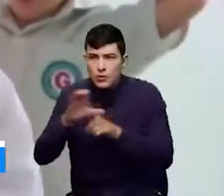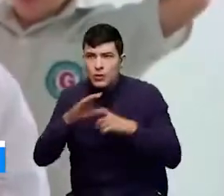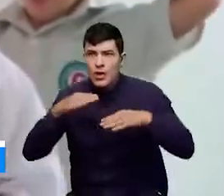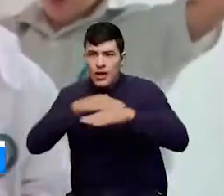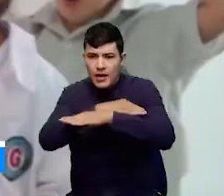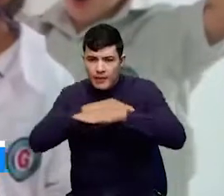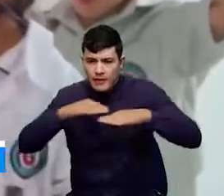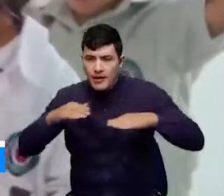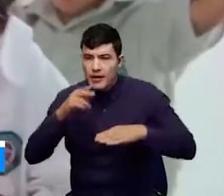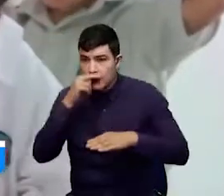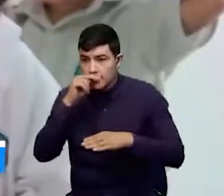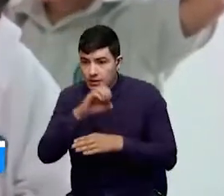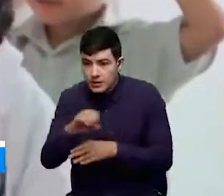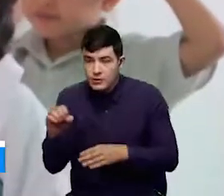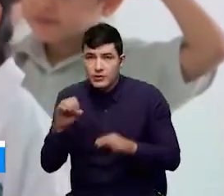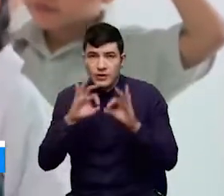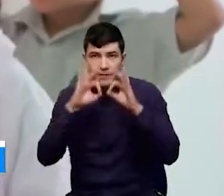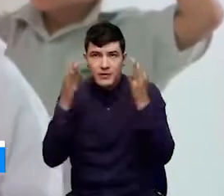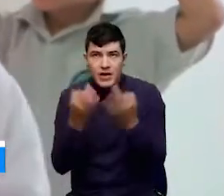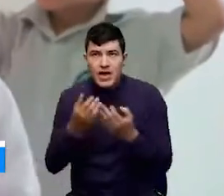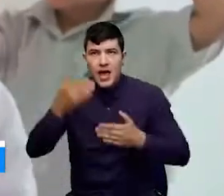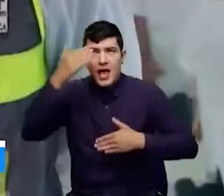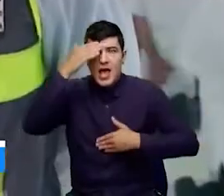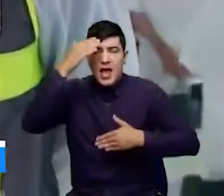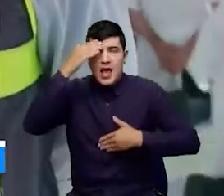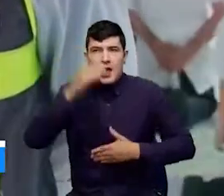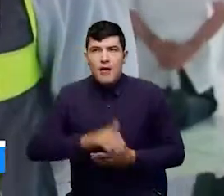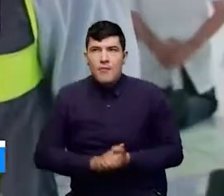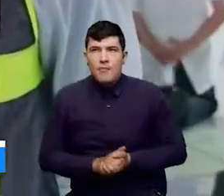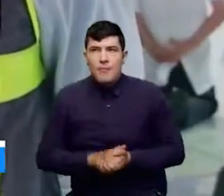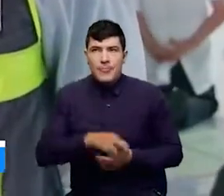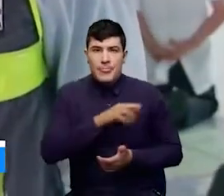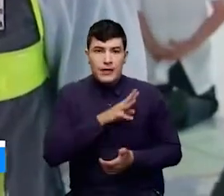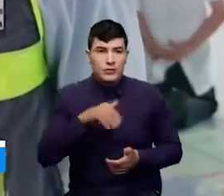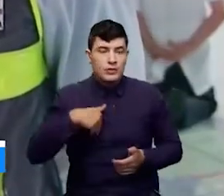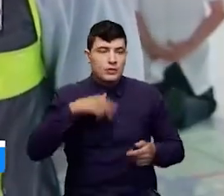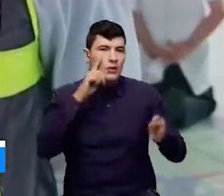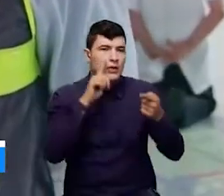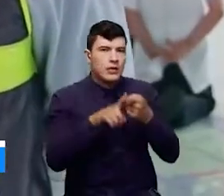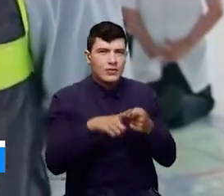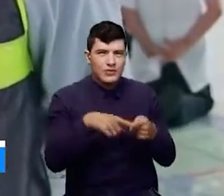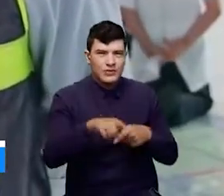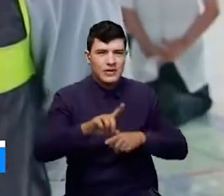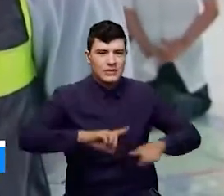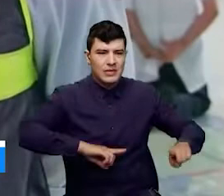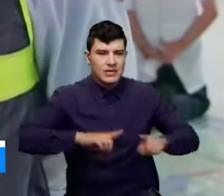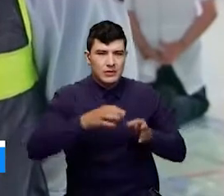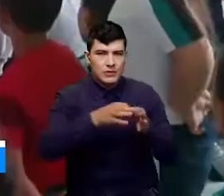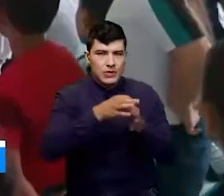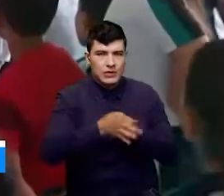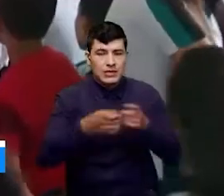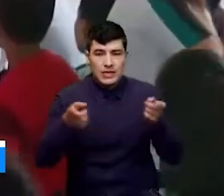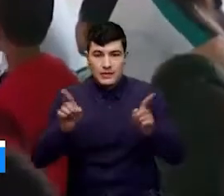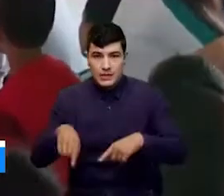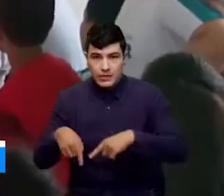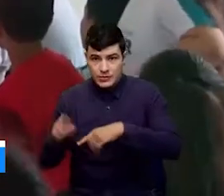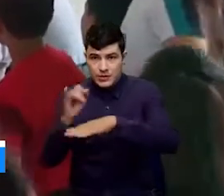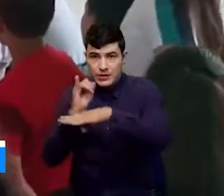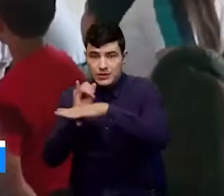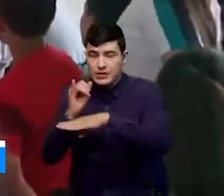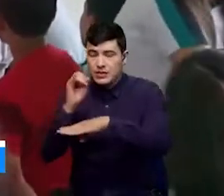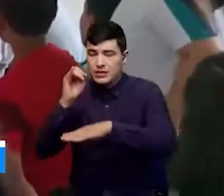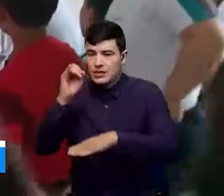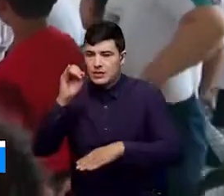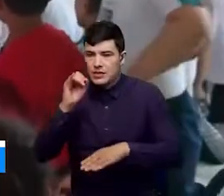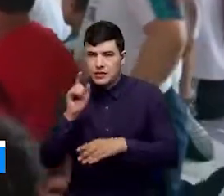sus familias. Nosotros, como misión, tanto de la Administración Municipal como de la Dirección de Tránsito, es